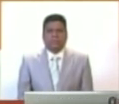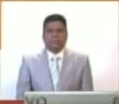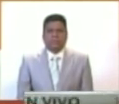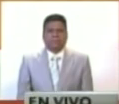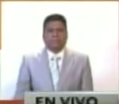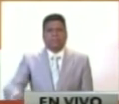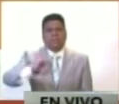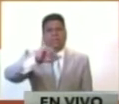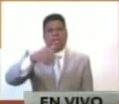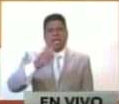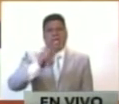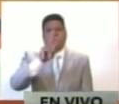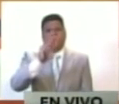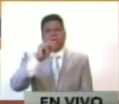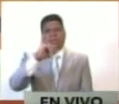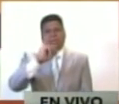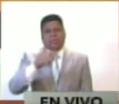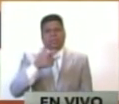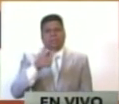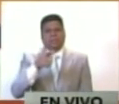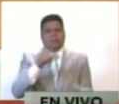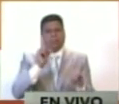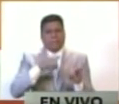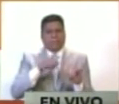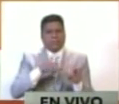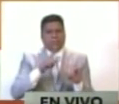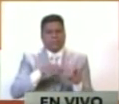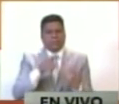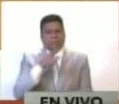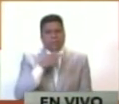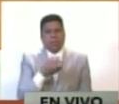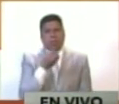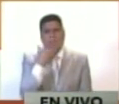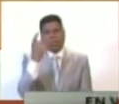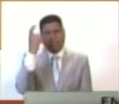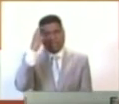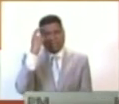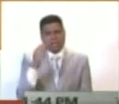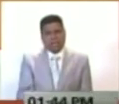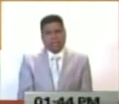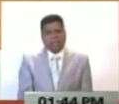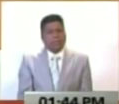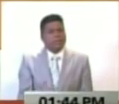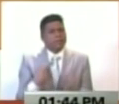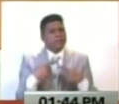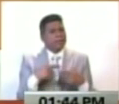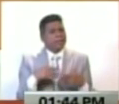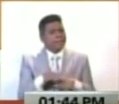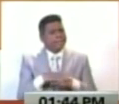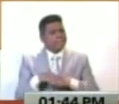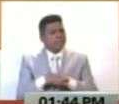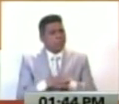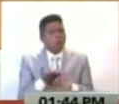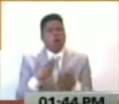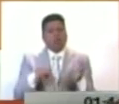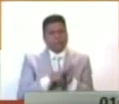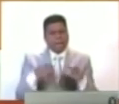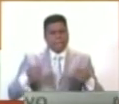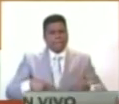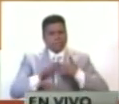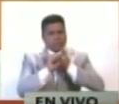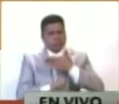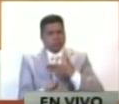Chirinos, de Venezolana de Televisión. Buenas tardes, canciller. Disculpe que insista en el tema de Mercosur, pero a mí me gustaría saber si desde el punto